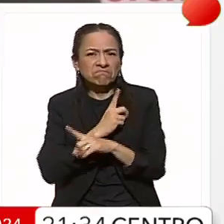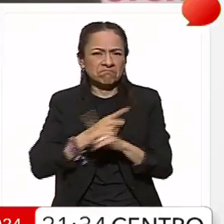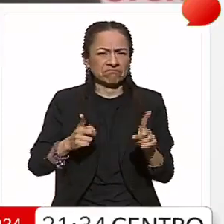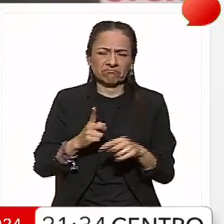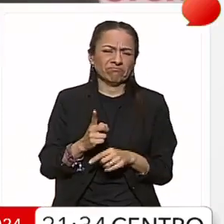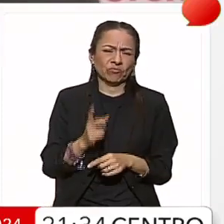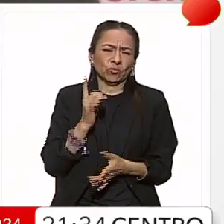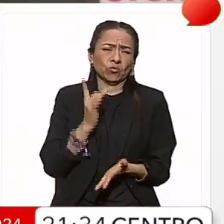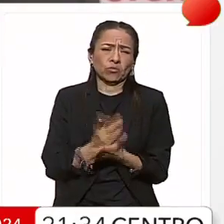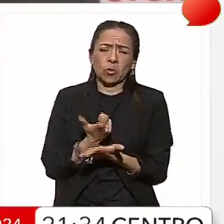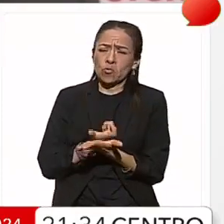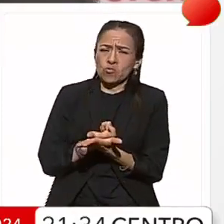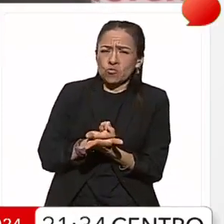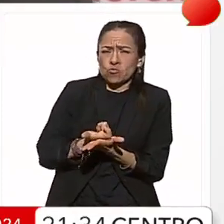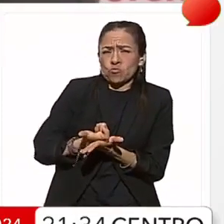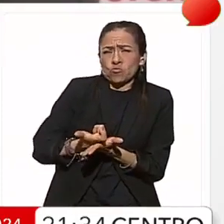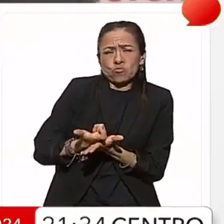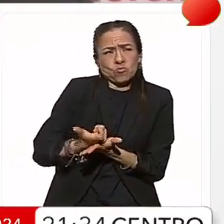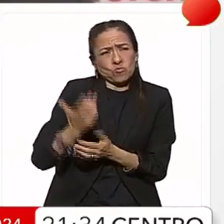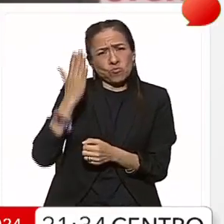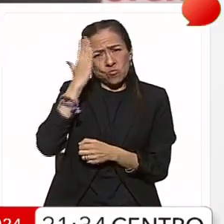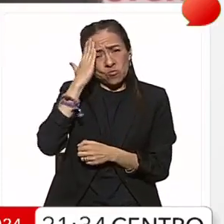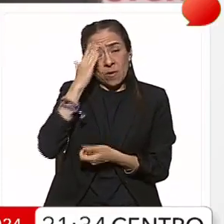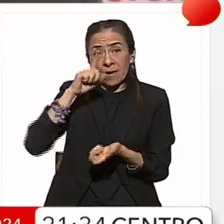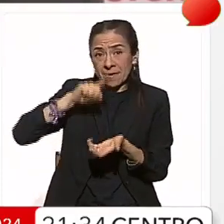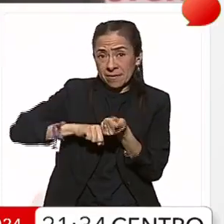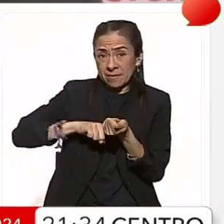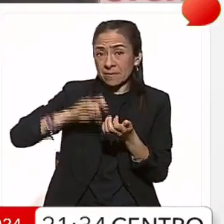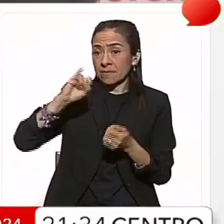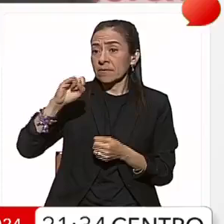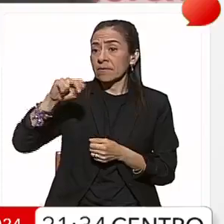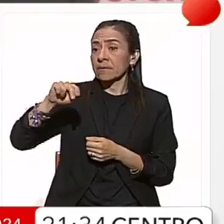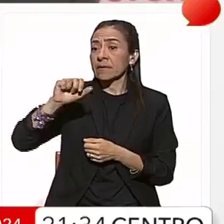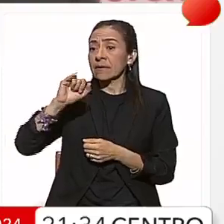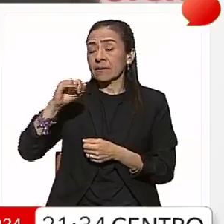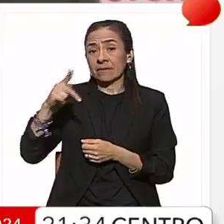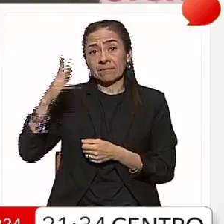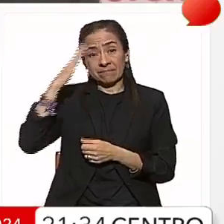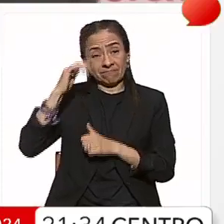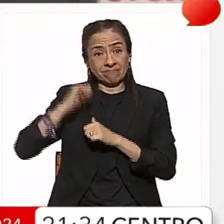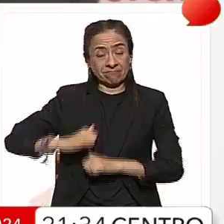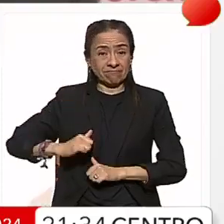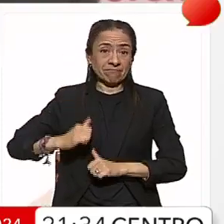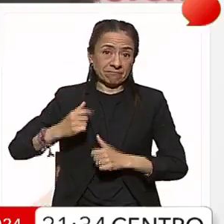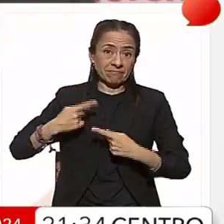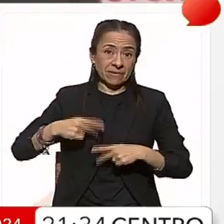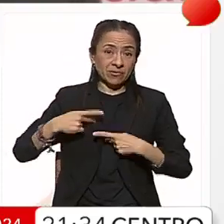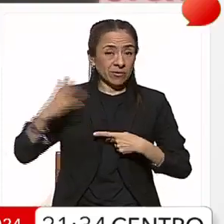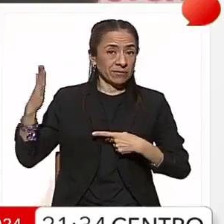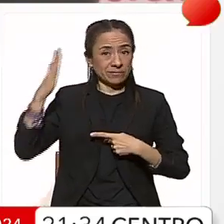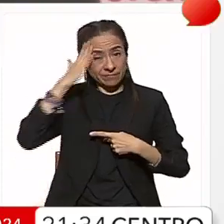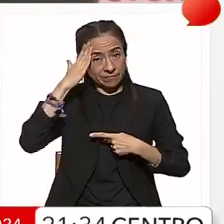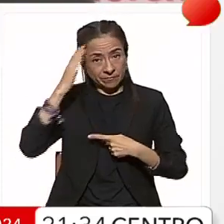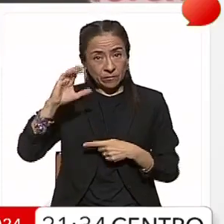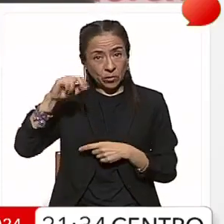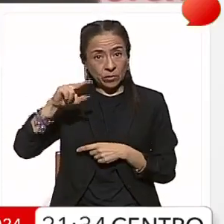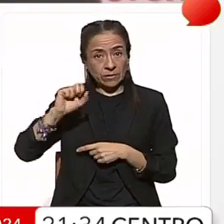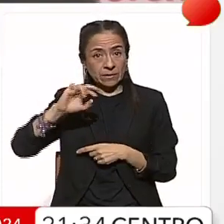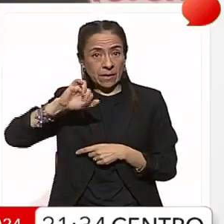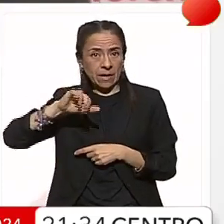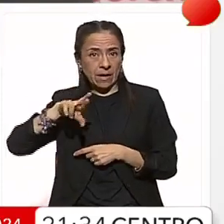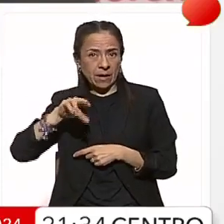privilegiados para los consejeros del INAI, pero ahora lo que se está buscando es que una parte se vaya